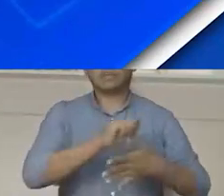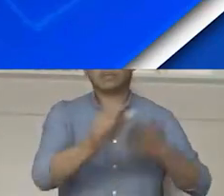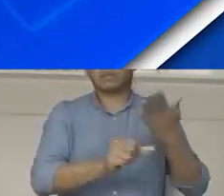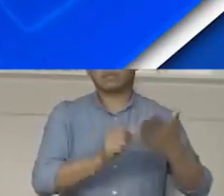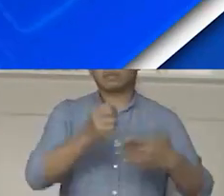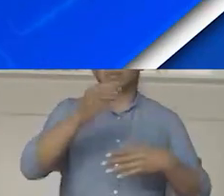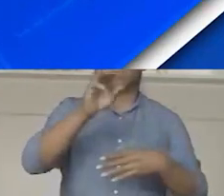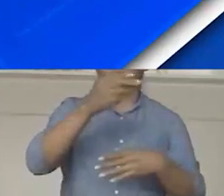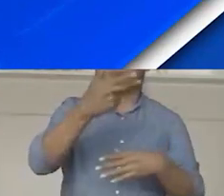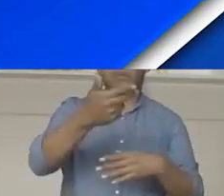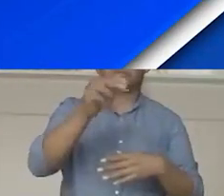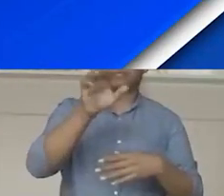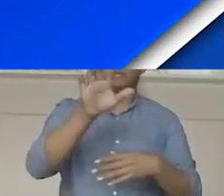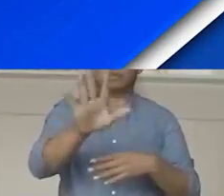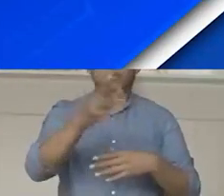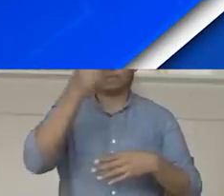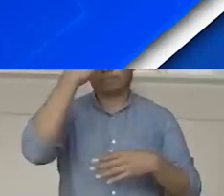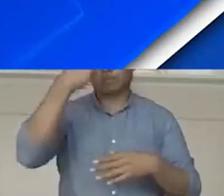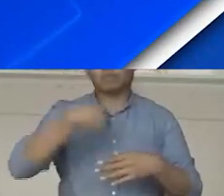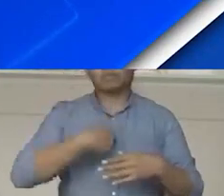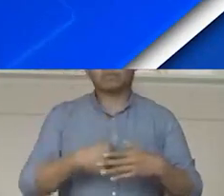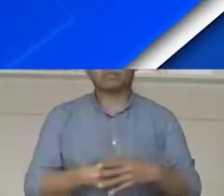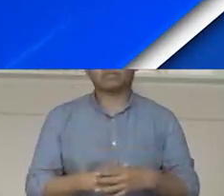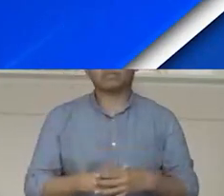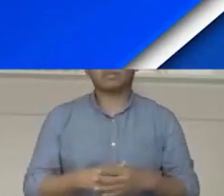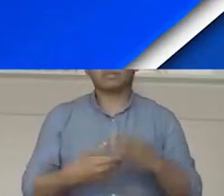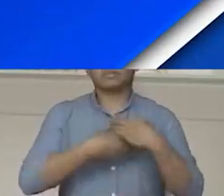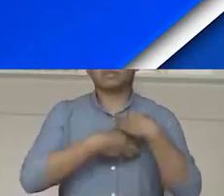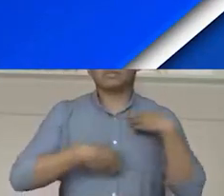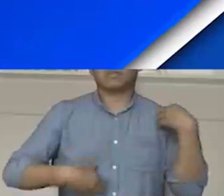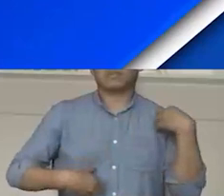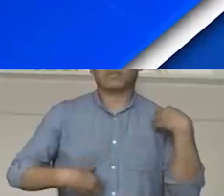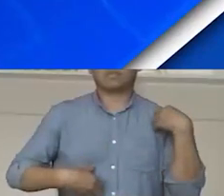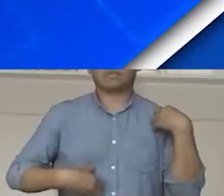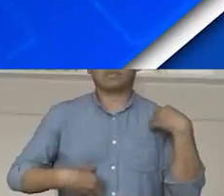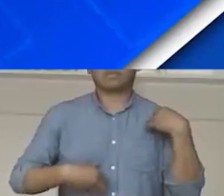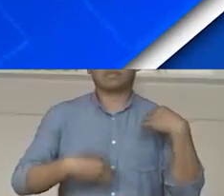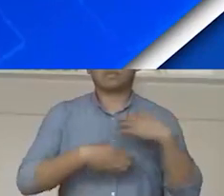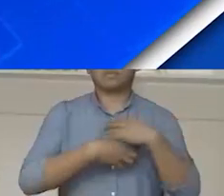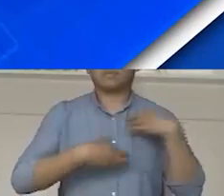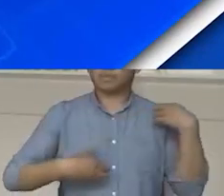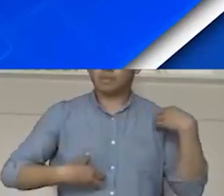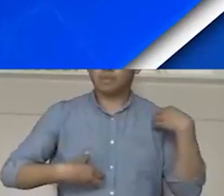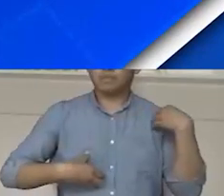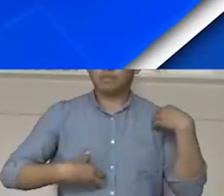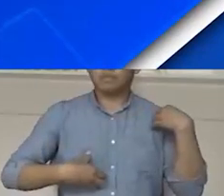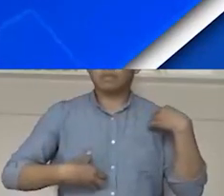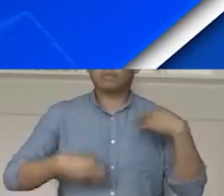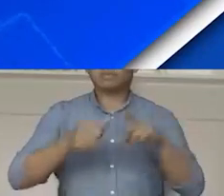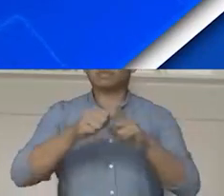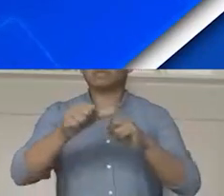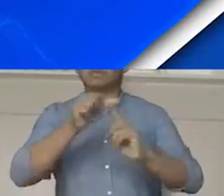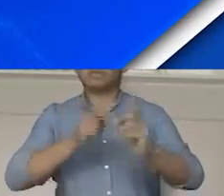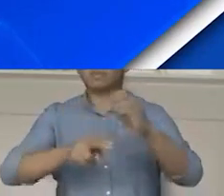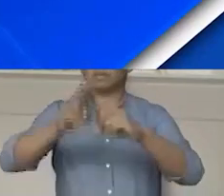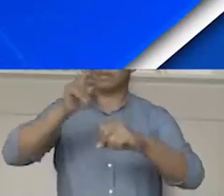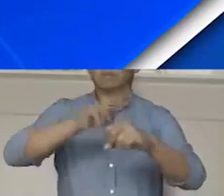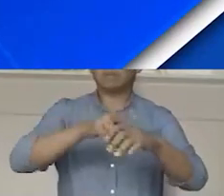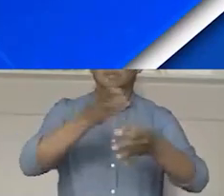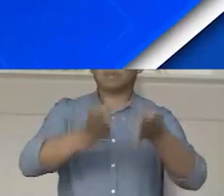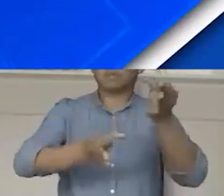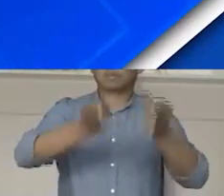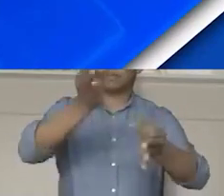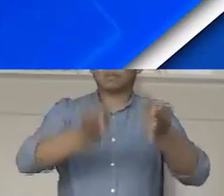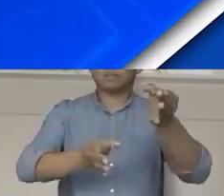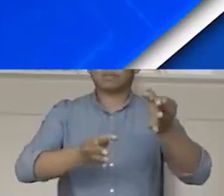Artículo 85. Responsable. El presidente de presidencia de la Corte Suprema de